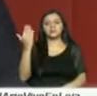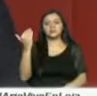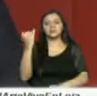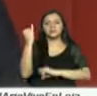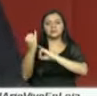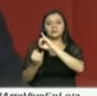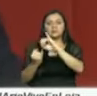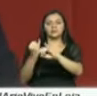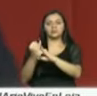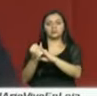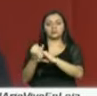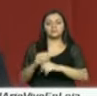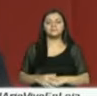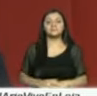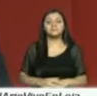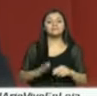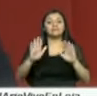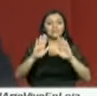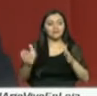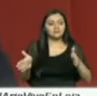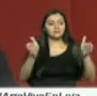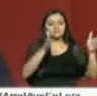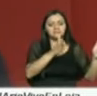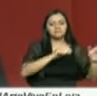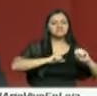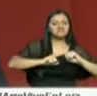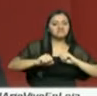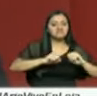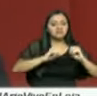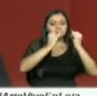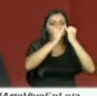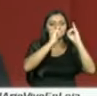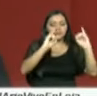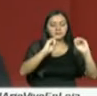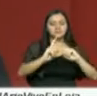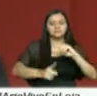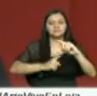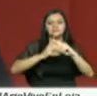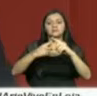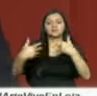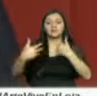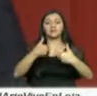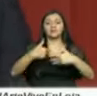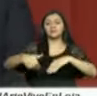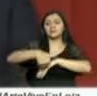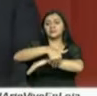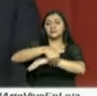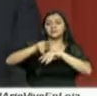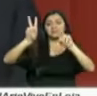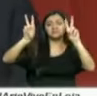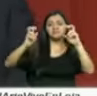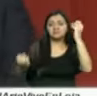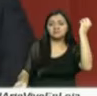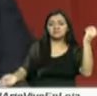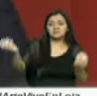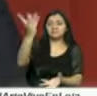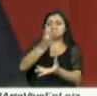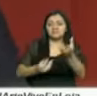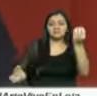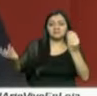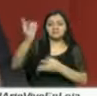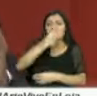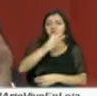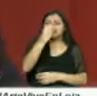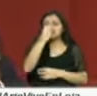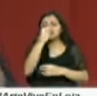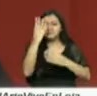internacionales. Pero también han llegado gestores independientes, artistas callejeros, que complementan espontánea